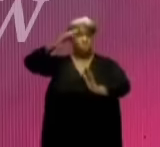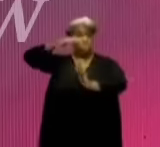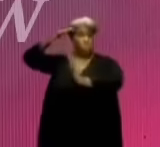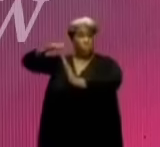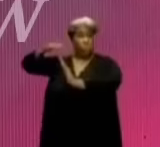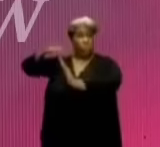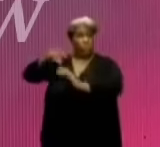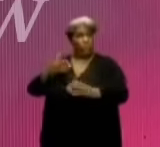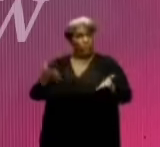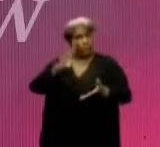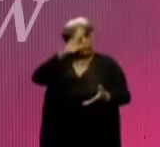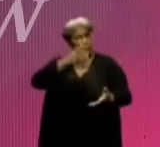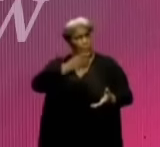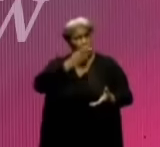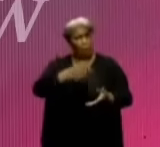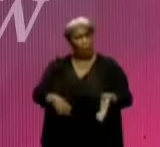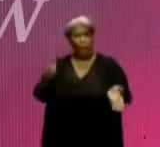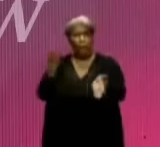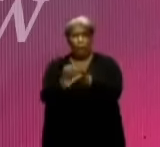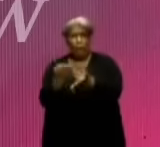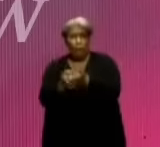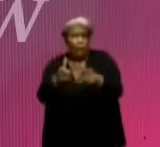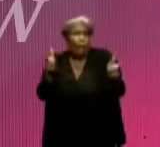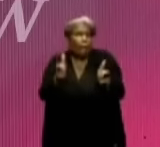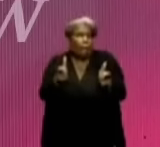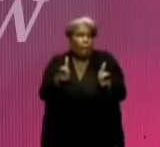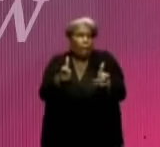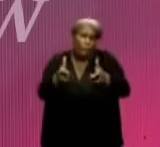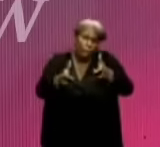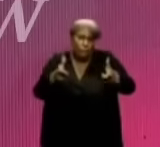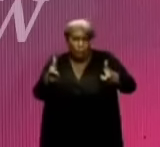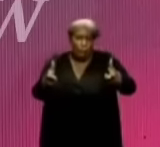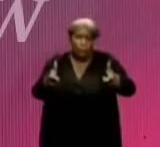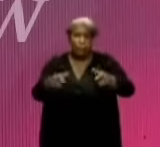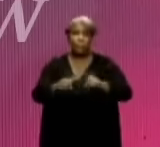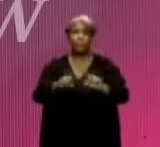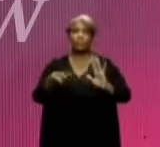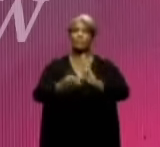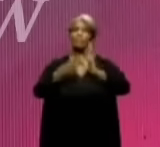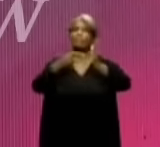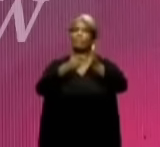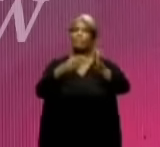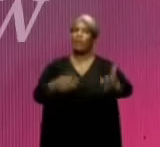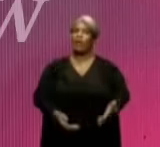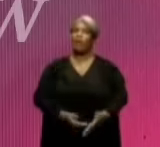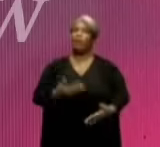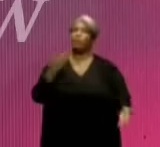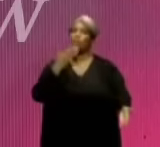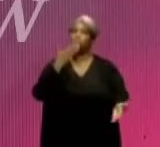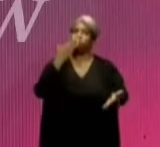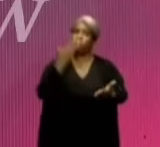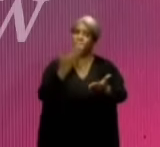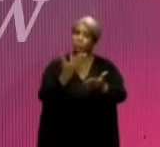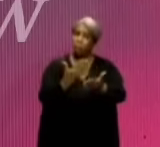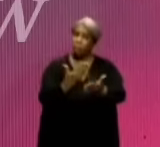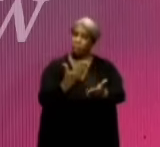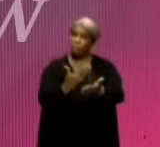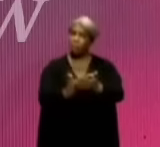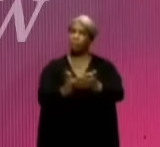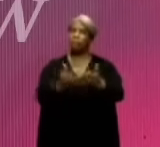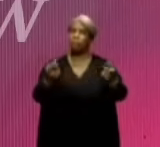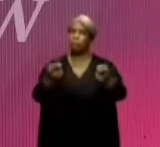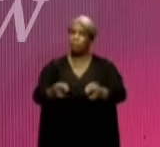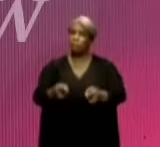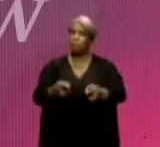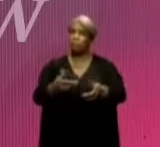relativamente pequeña, como la, ya no tan pequeña, como la dominicana, pues te dice el nivel de garantía a las inversiones que hay